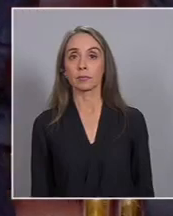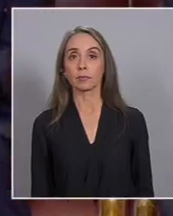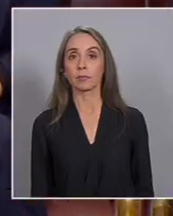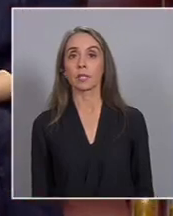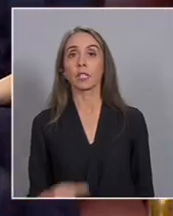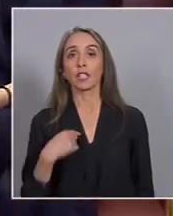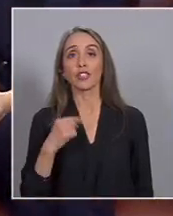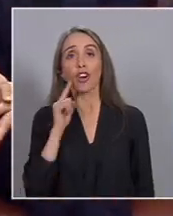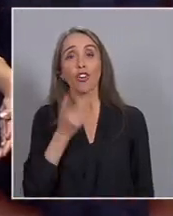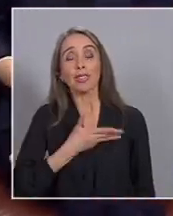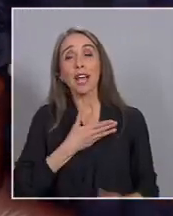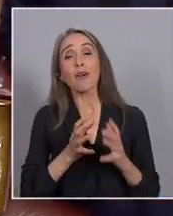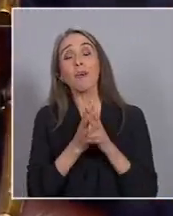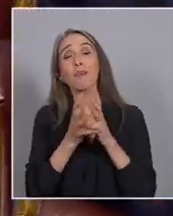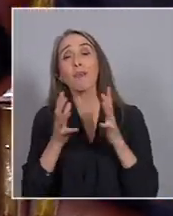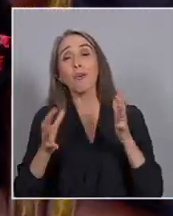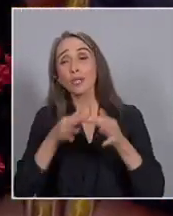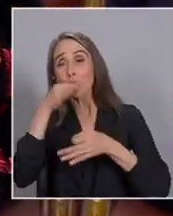Tengo mucho que contarles